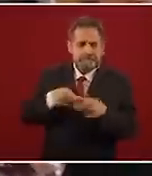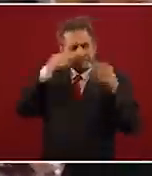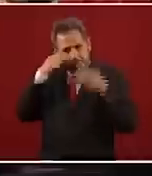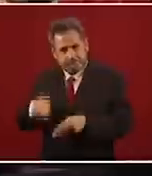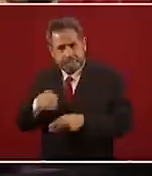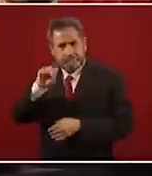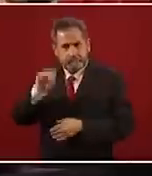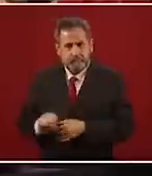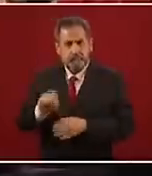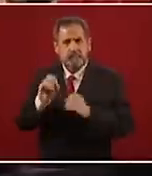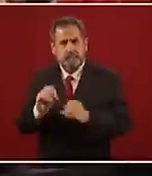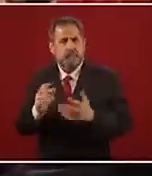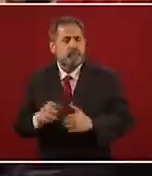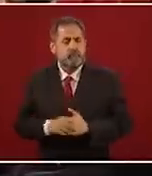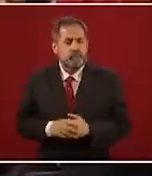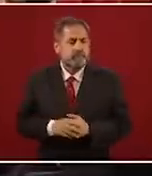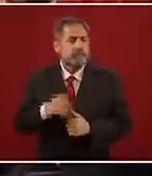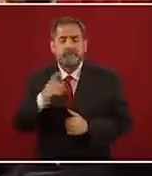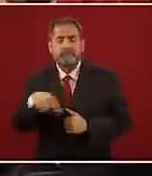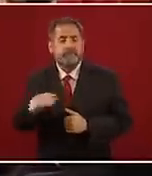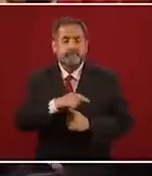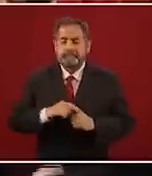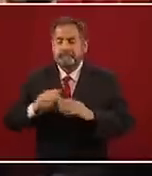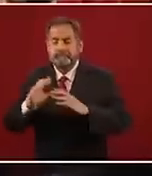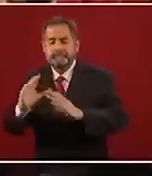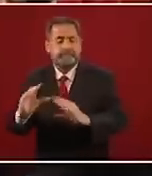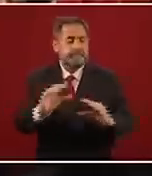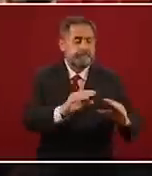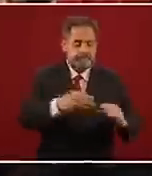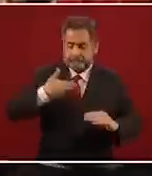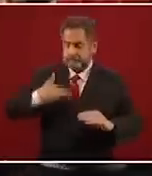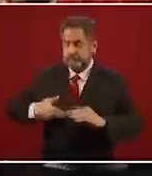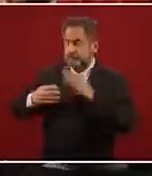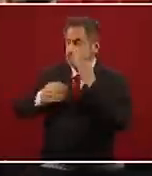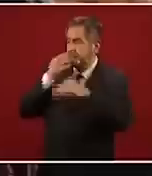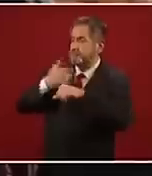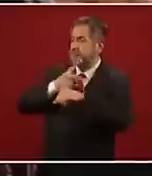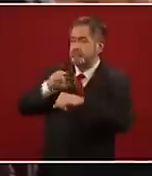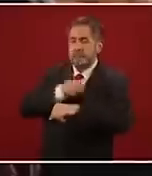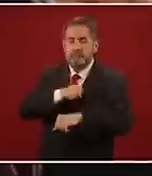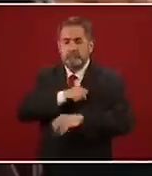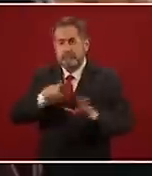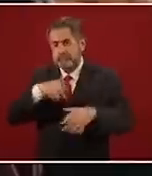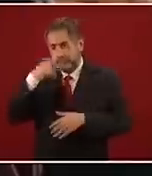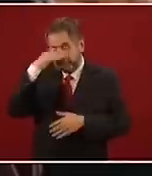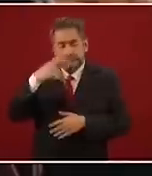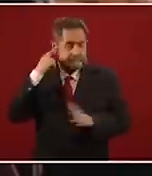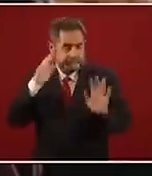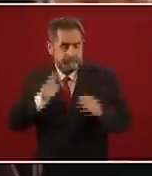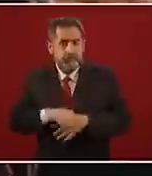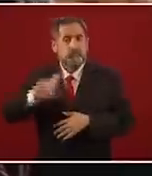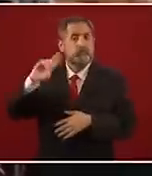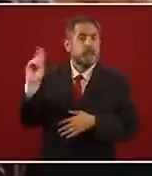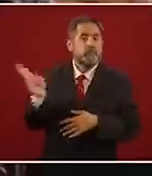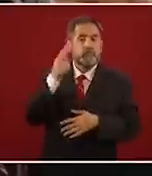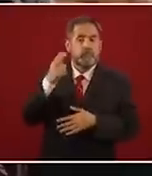Y la capacitación sobre los promotores de la salud en México, hasta donde sé. La Universidad Autónoma